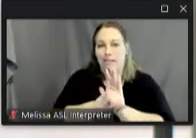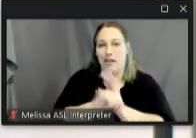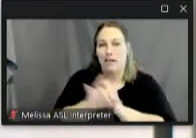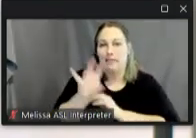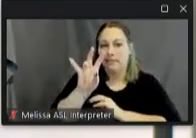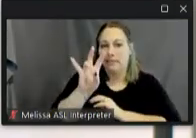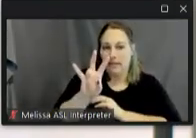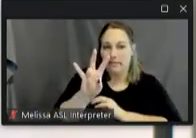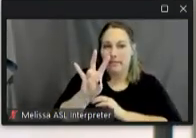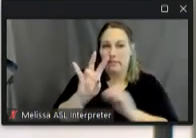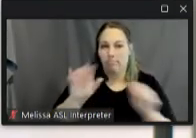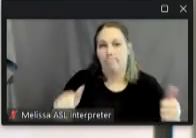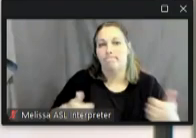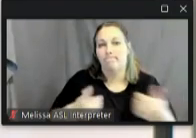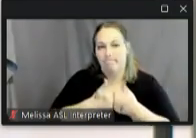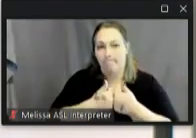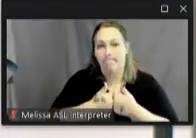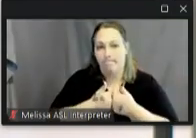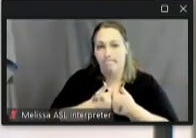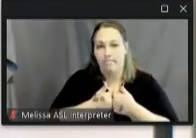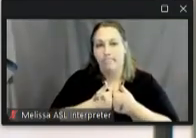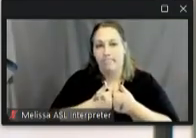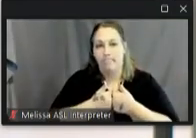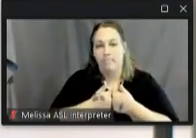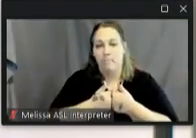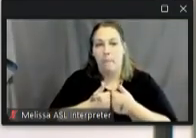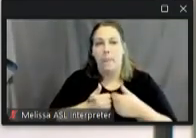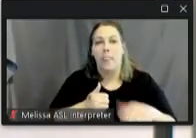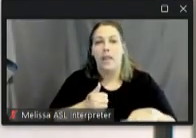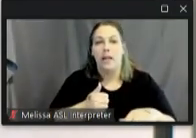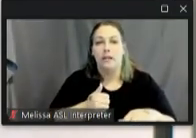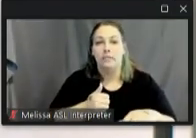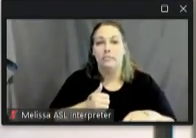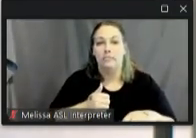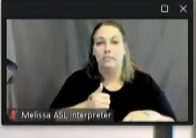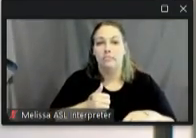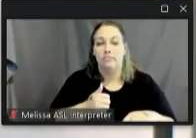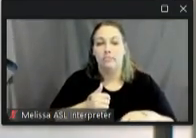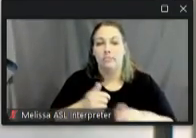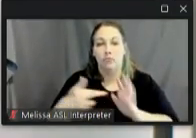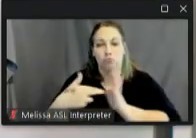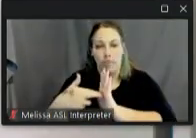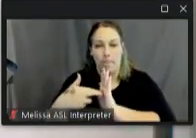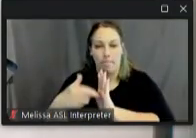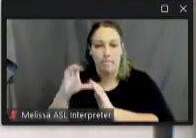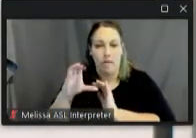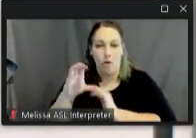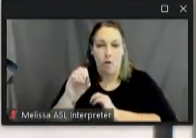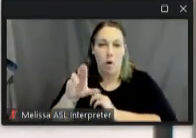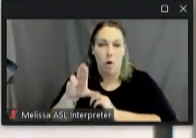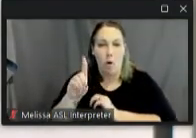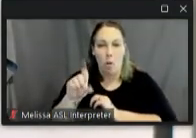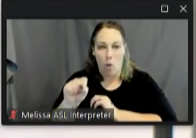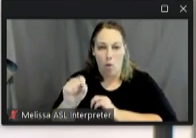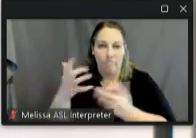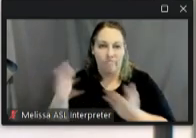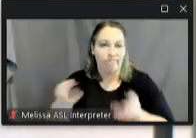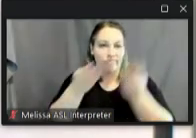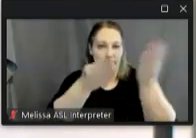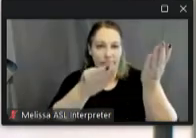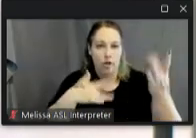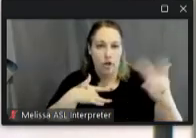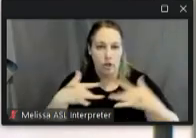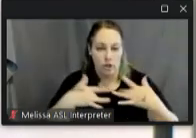Bernal estaba justamente exponiendo. Y son estos el tema de garantizar la